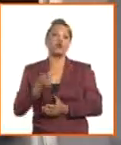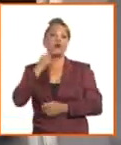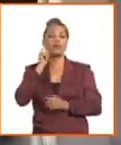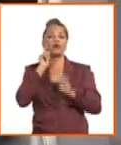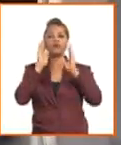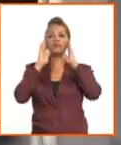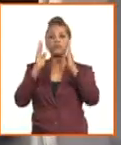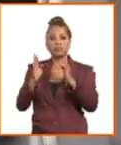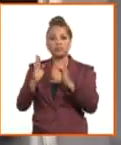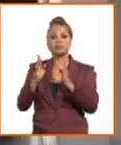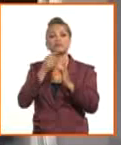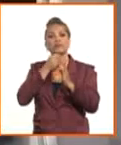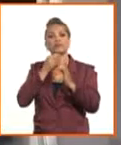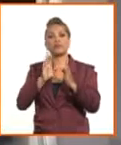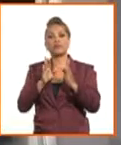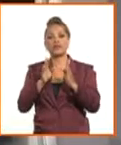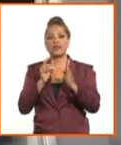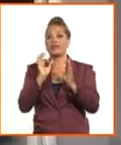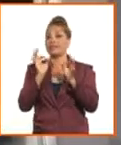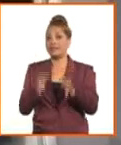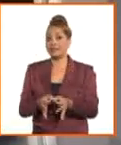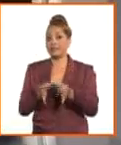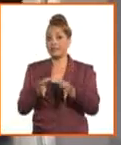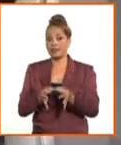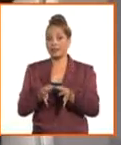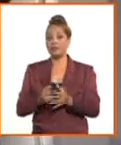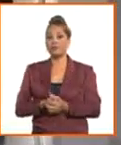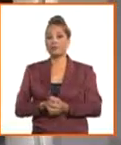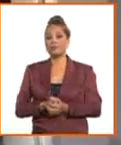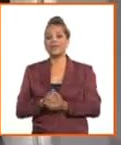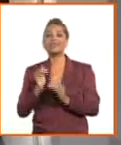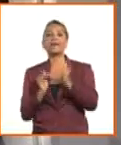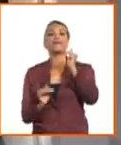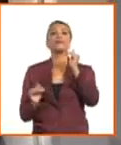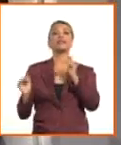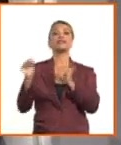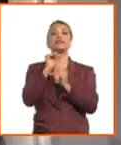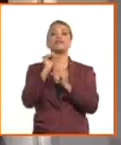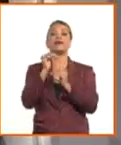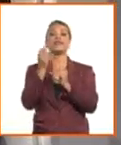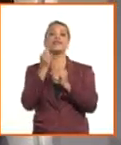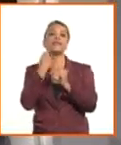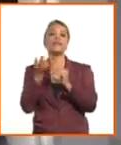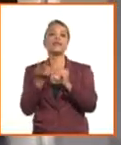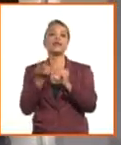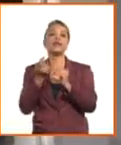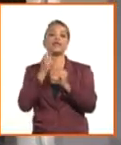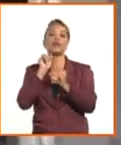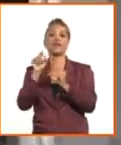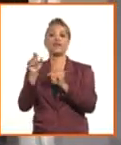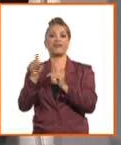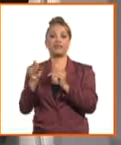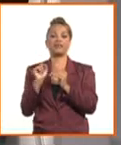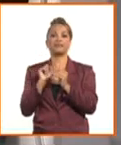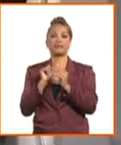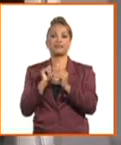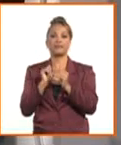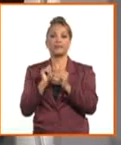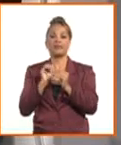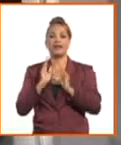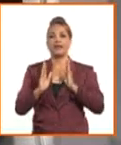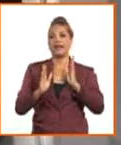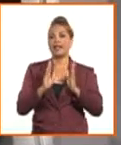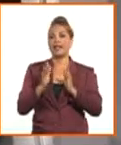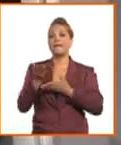muy probablemente, es seguro, que estás por encima del nivel de oferta. Eso en materia de